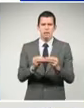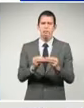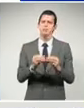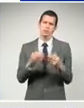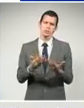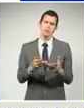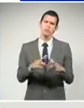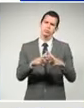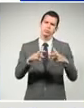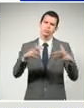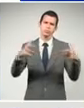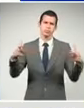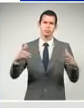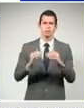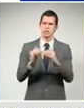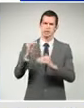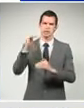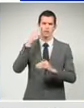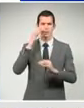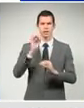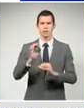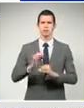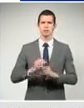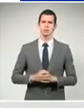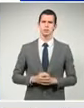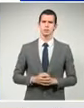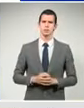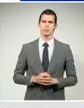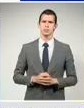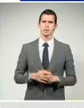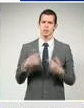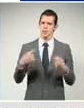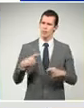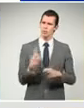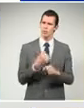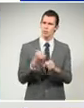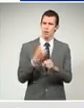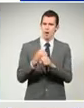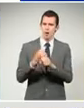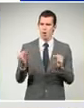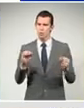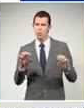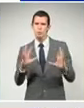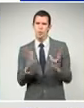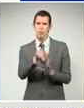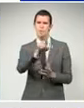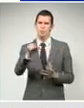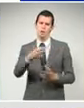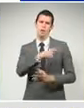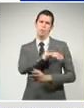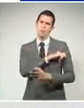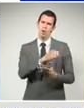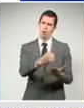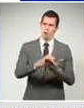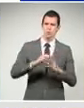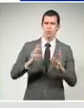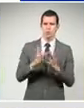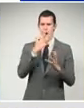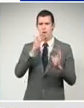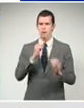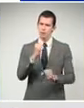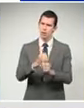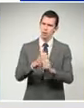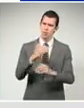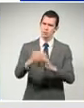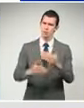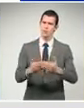conjunto con nuestra población seguir realizando. Y por ejemplo, en enero se promediaron 501